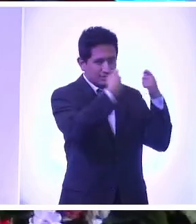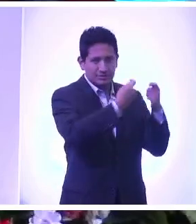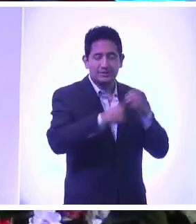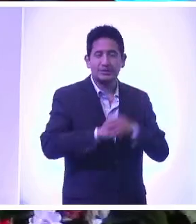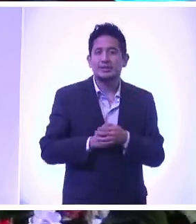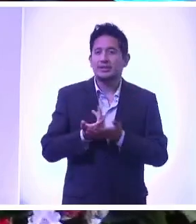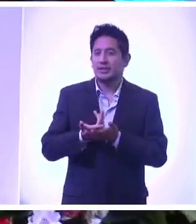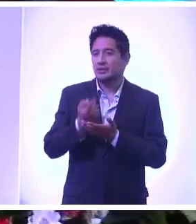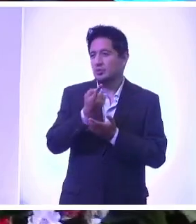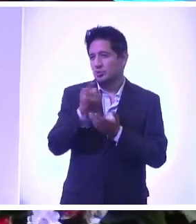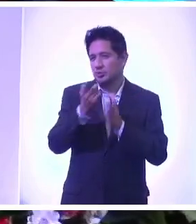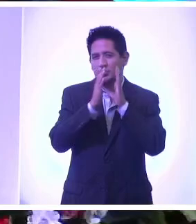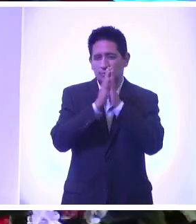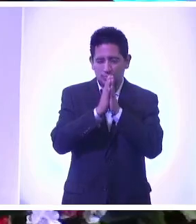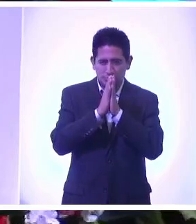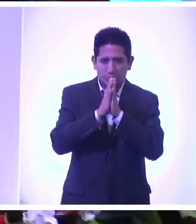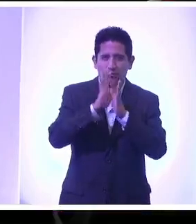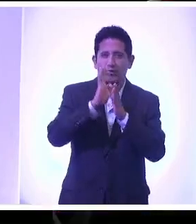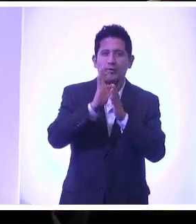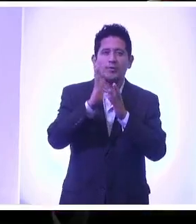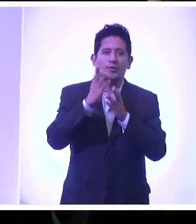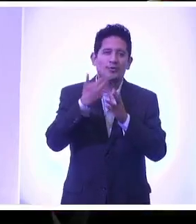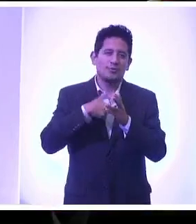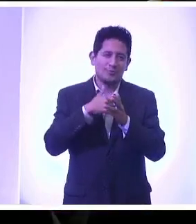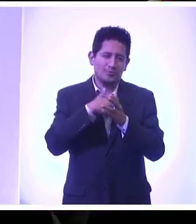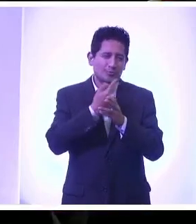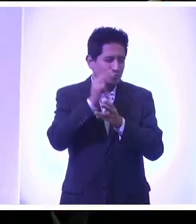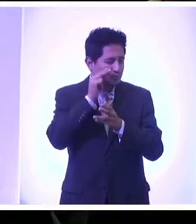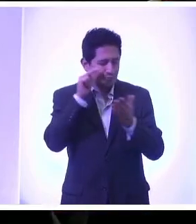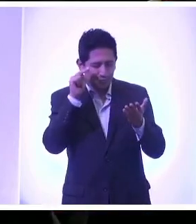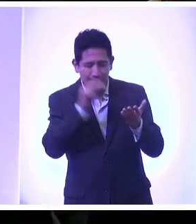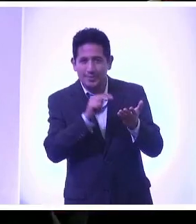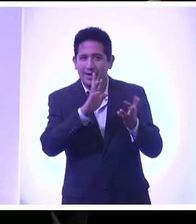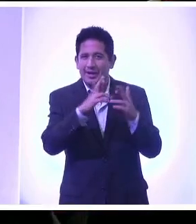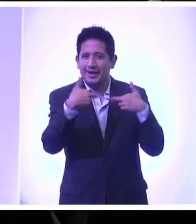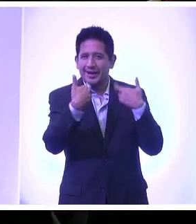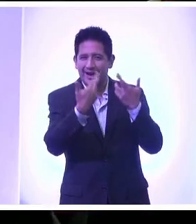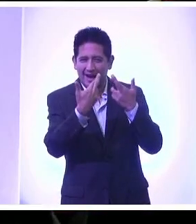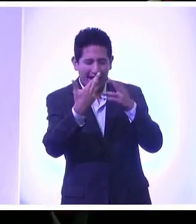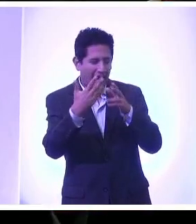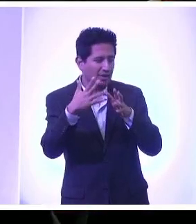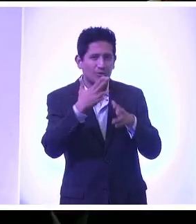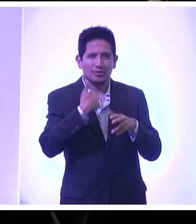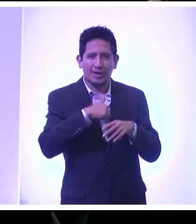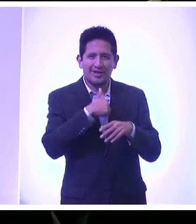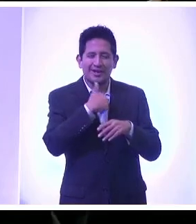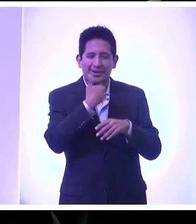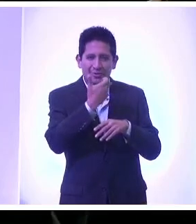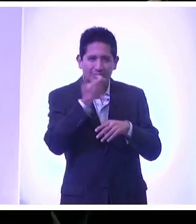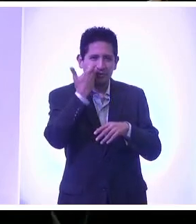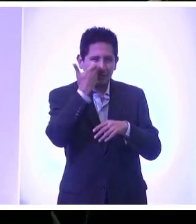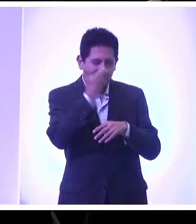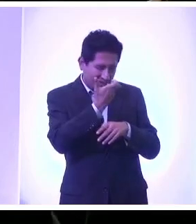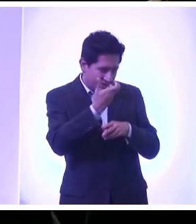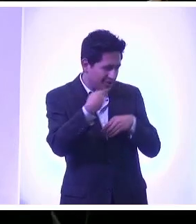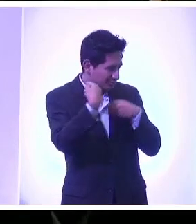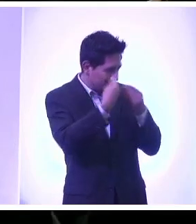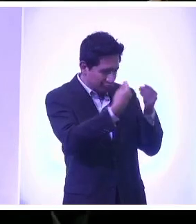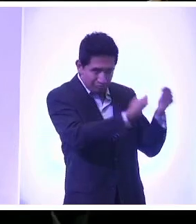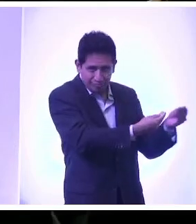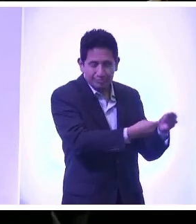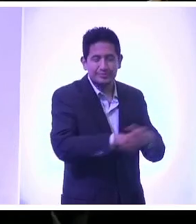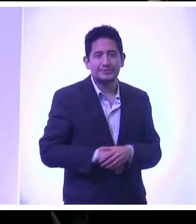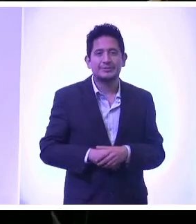aplauso y el agradecimiento de todos nosotros por este por este interesante panel Bueno pues